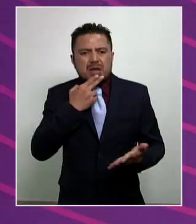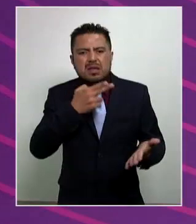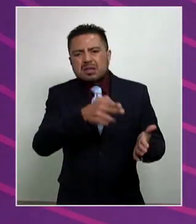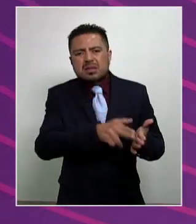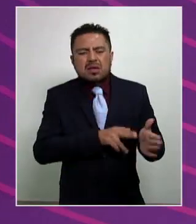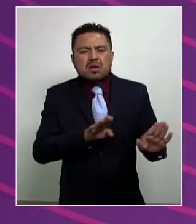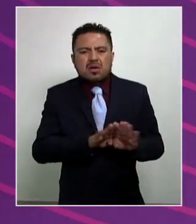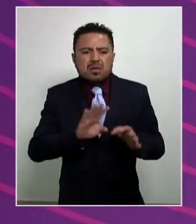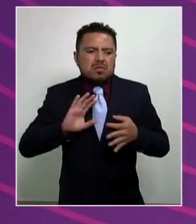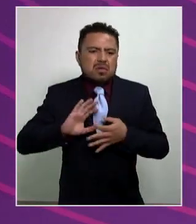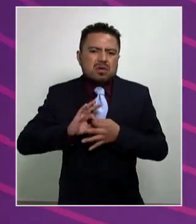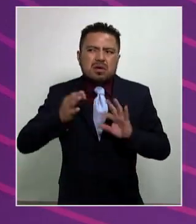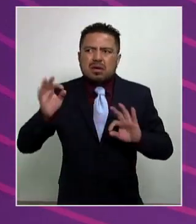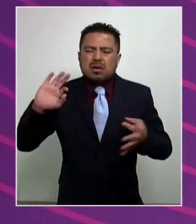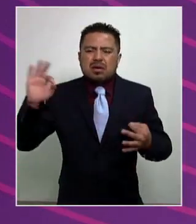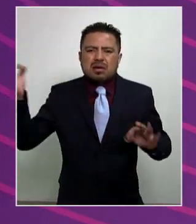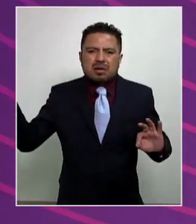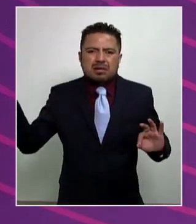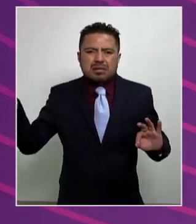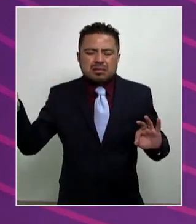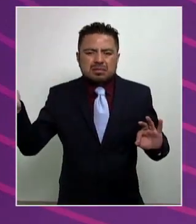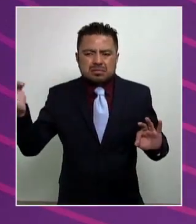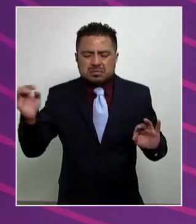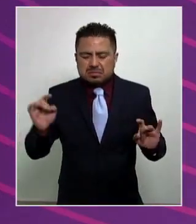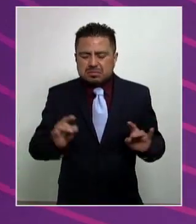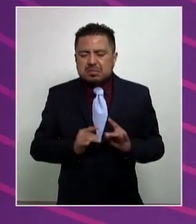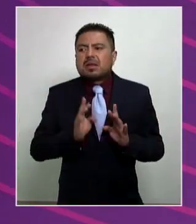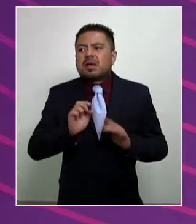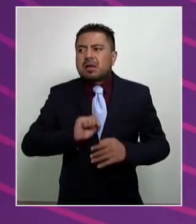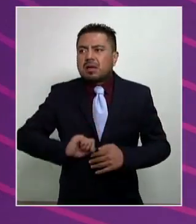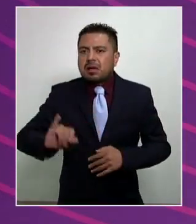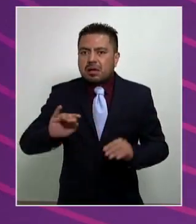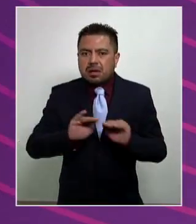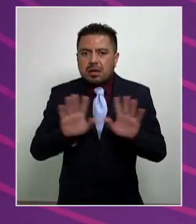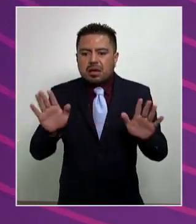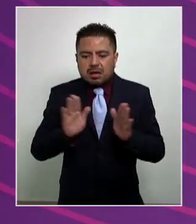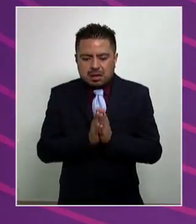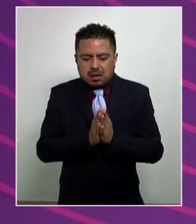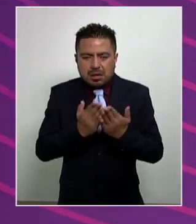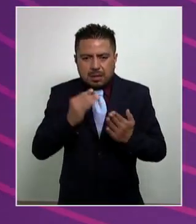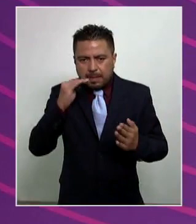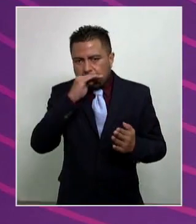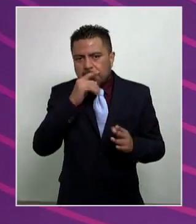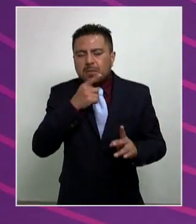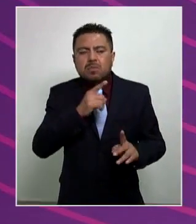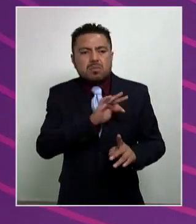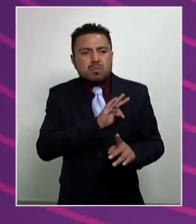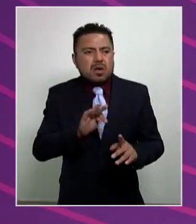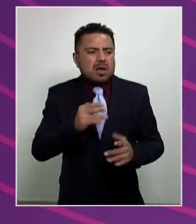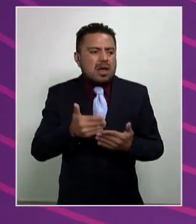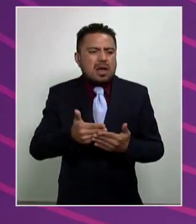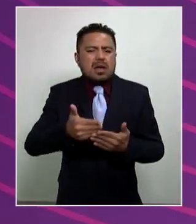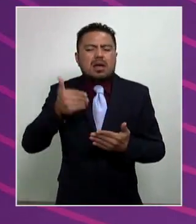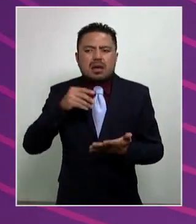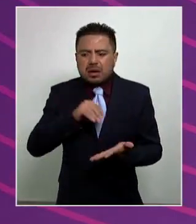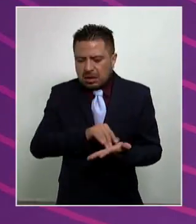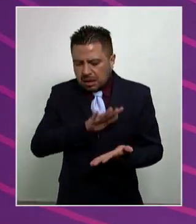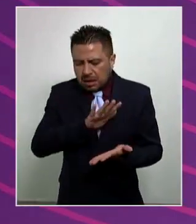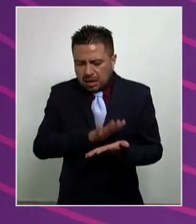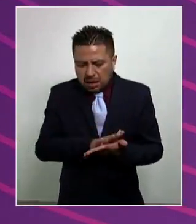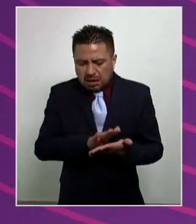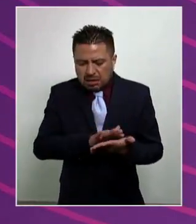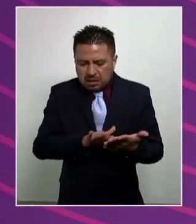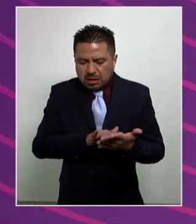como esclava, y que de repente digas tú, claro, si los libros de texto gratuito hubieran tenido un referente y hubieran